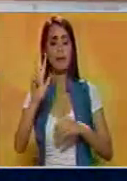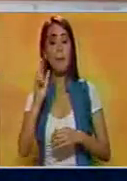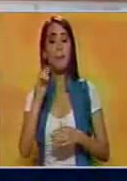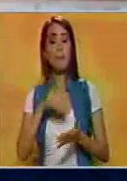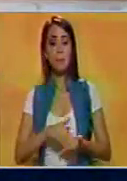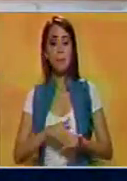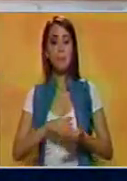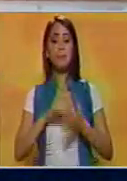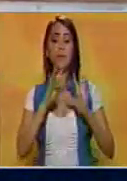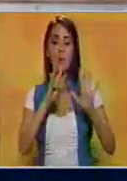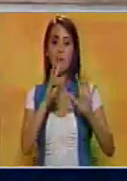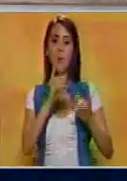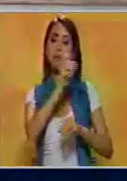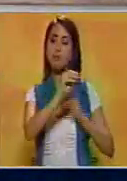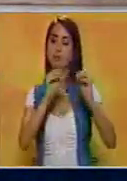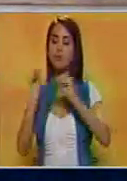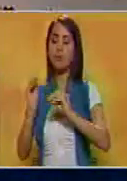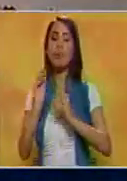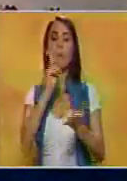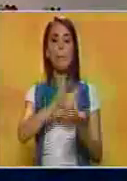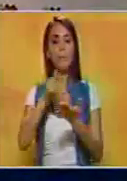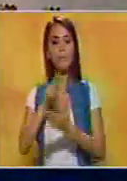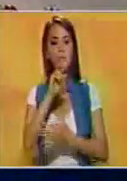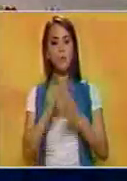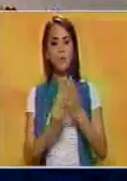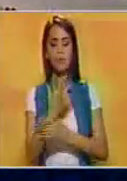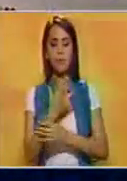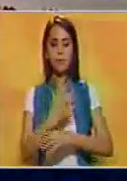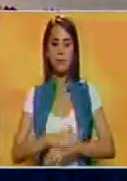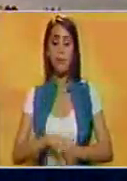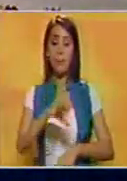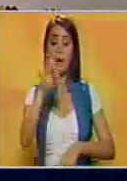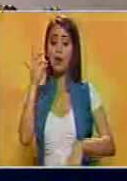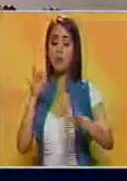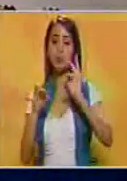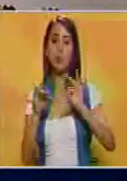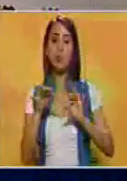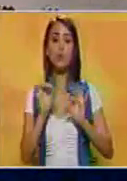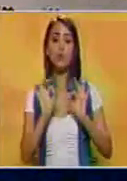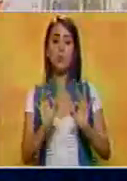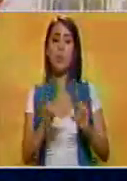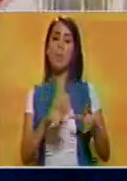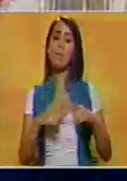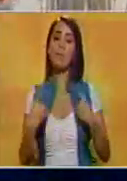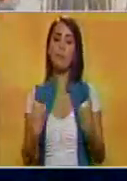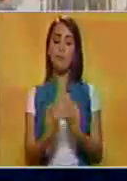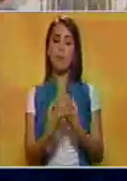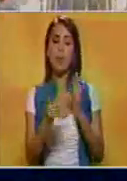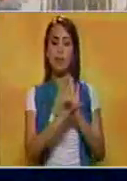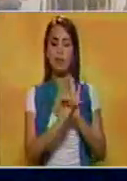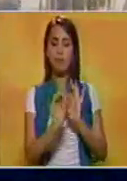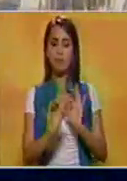18.923.049 están convocados a participar el próximo 20 de mayo para escoger a los miembros de los consejos